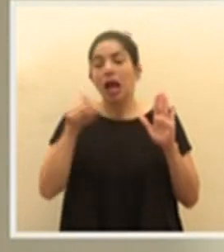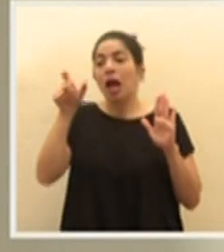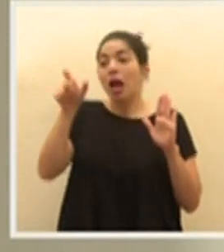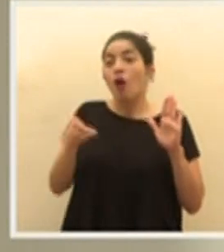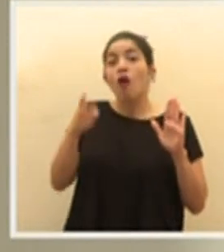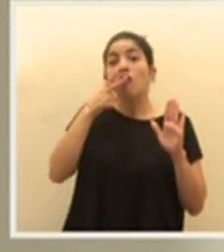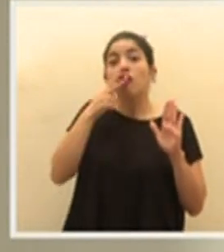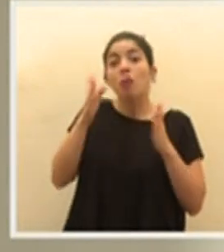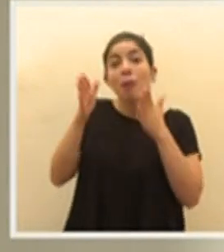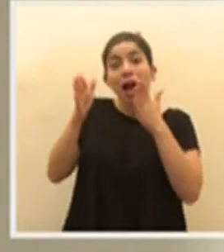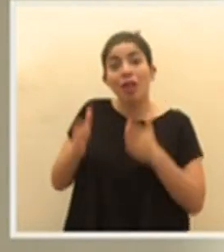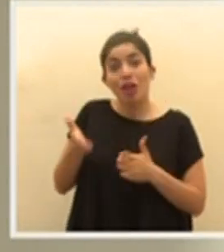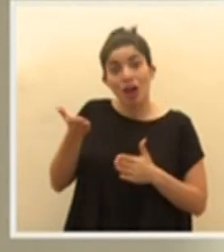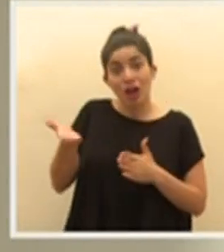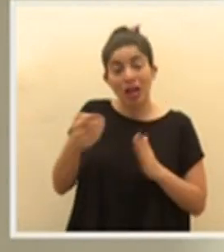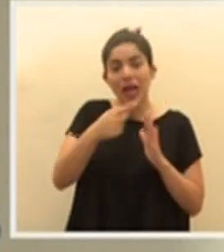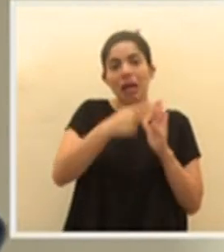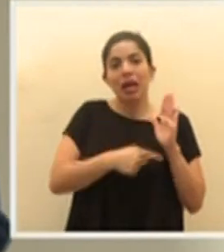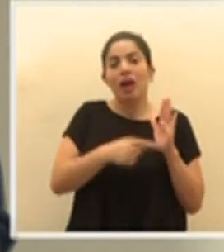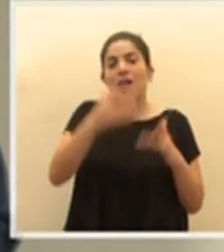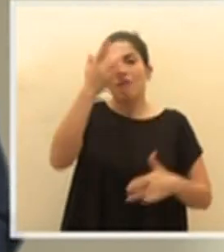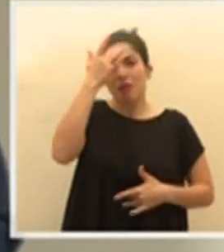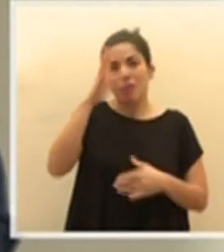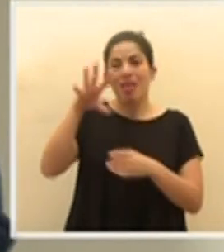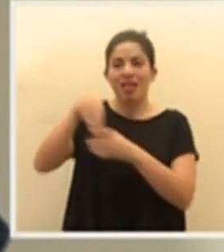que comprometen su estado de salud.